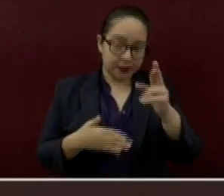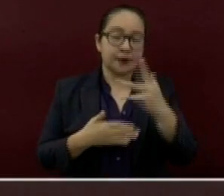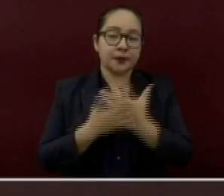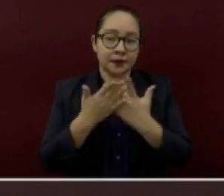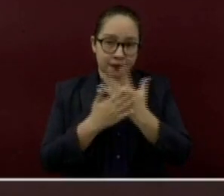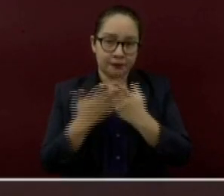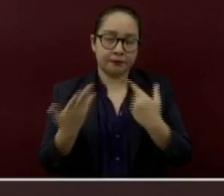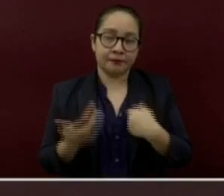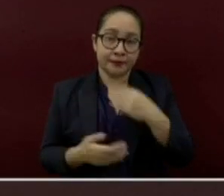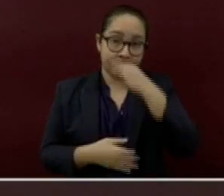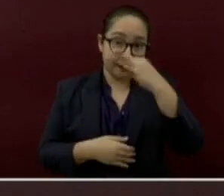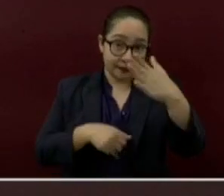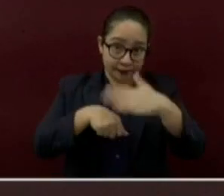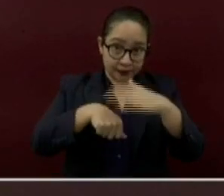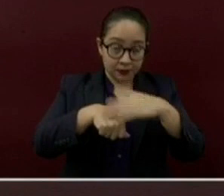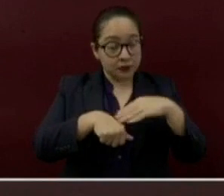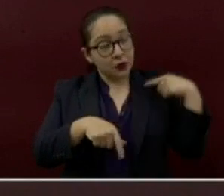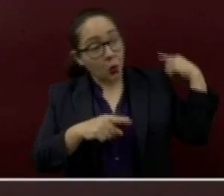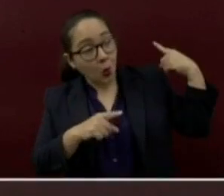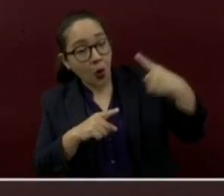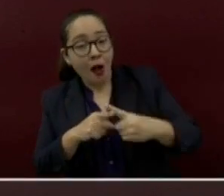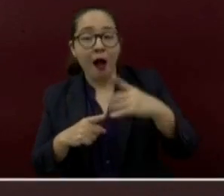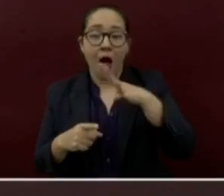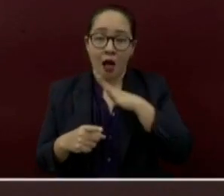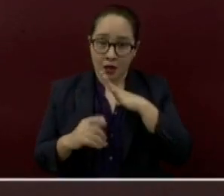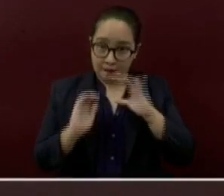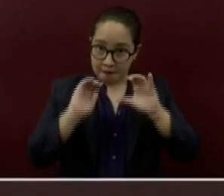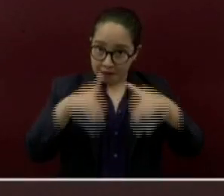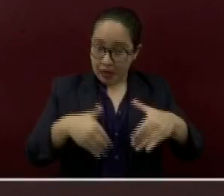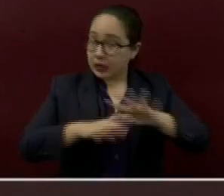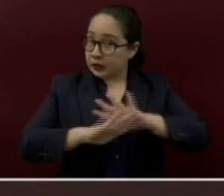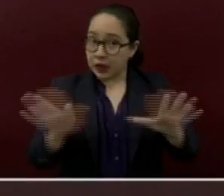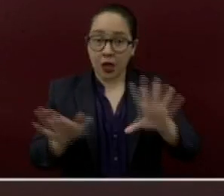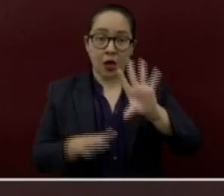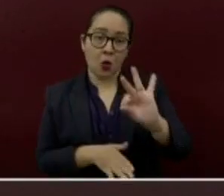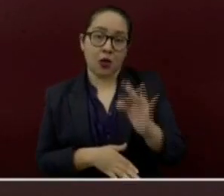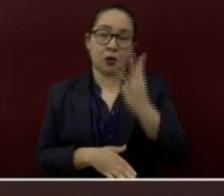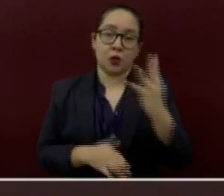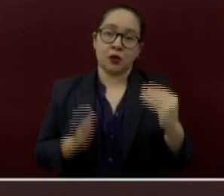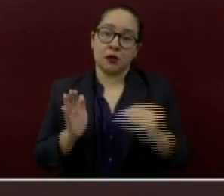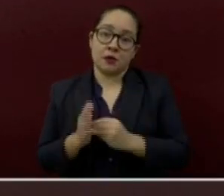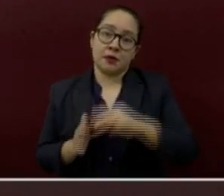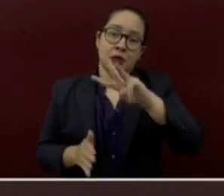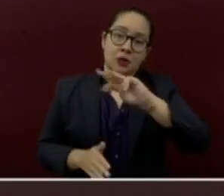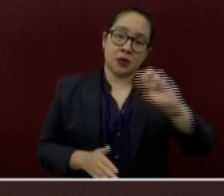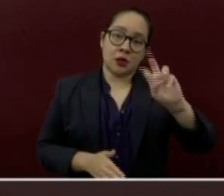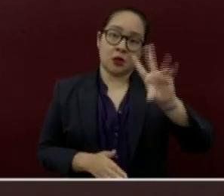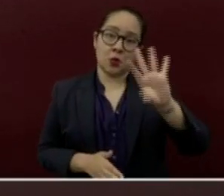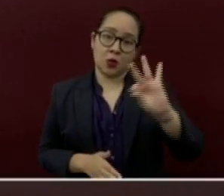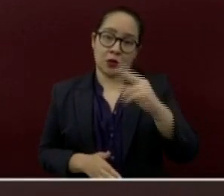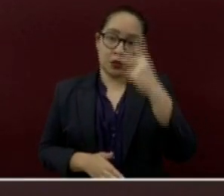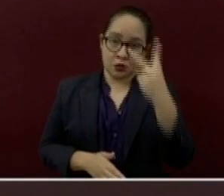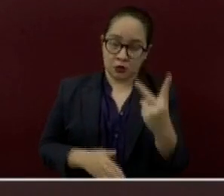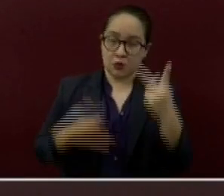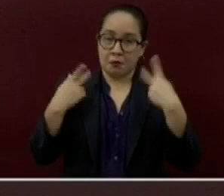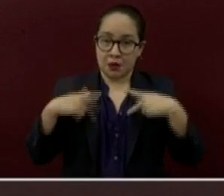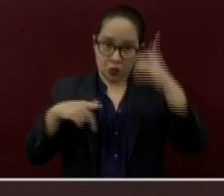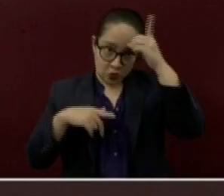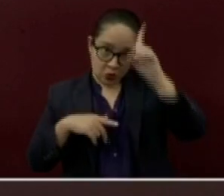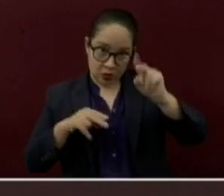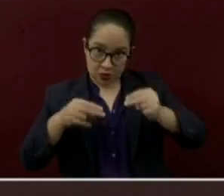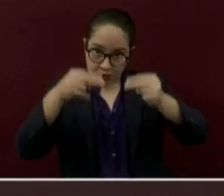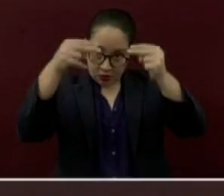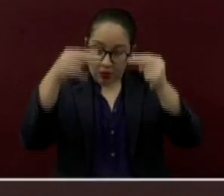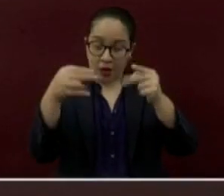informó que al momento se han registrado 44 mil 342 propietarios